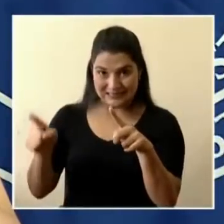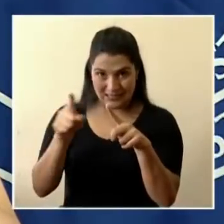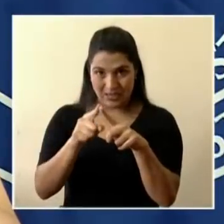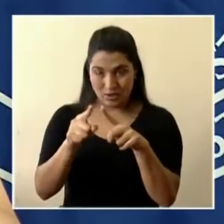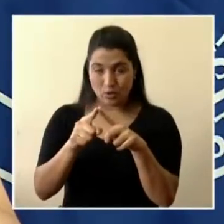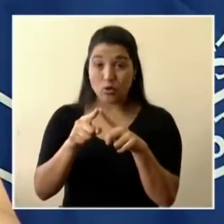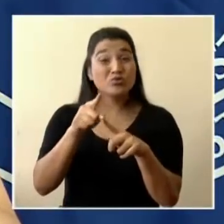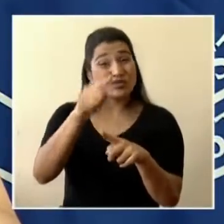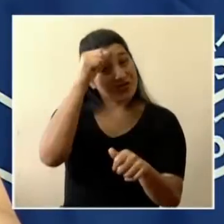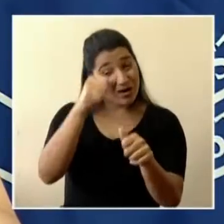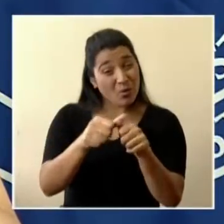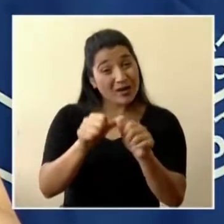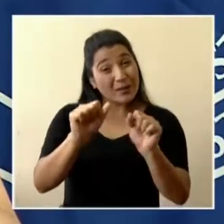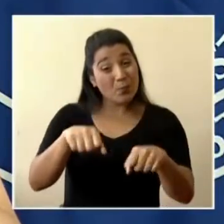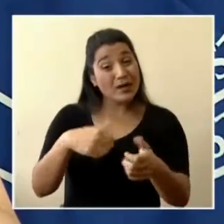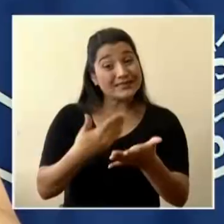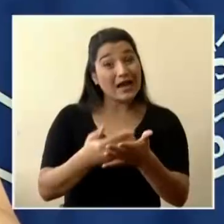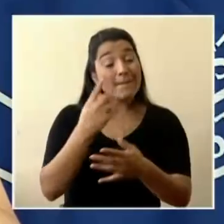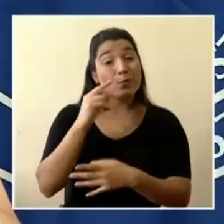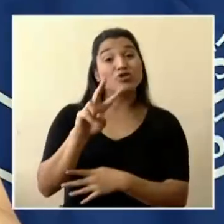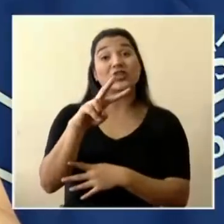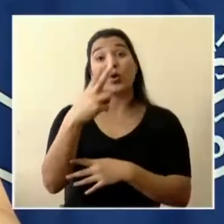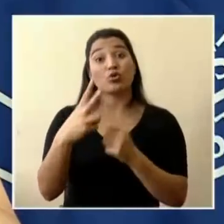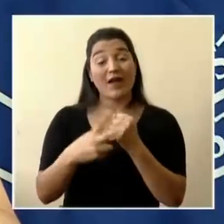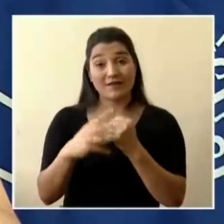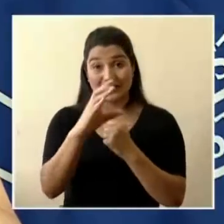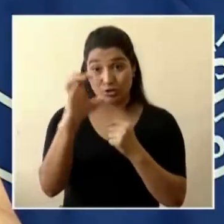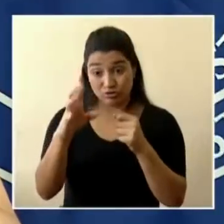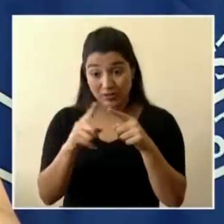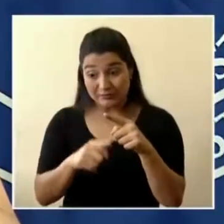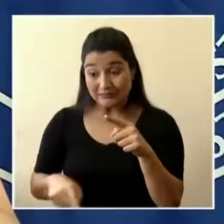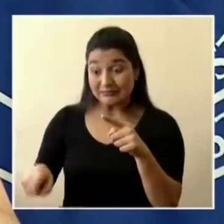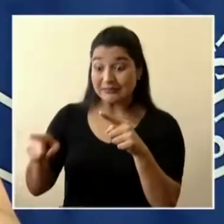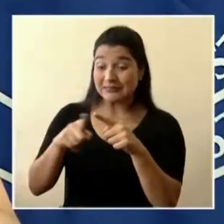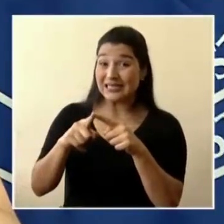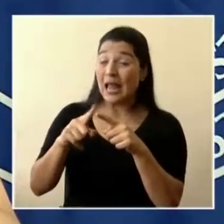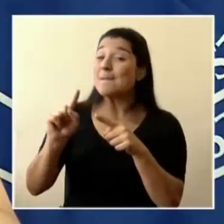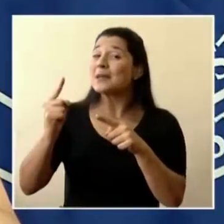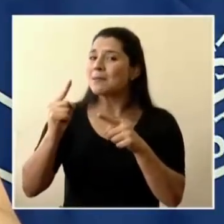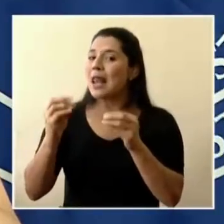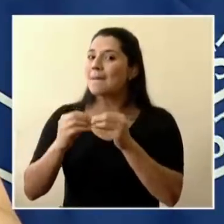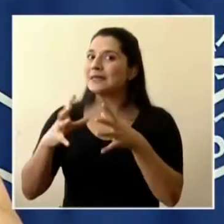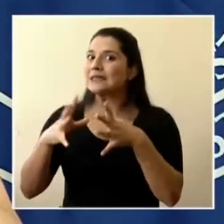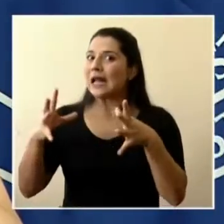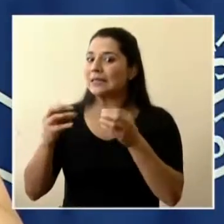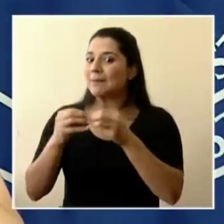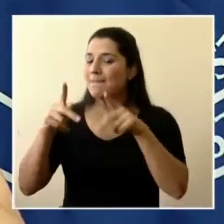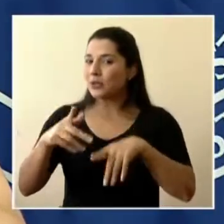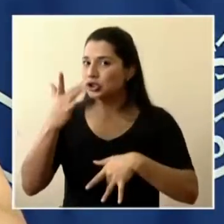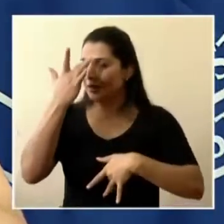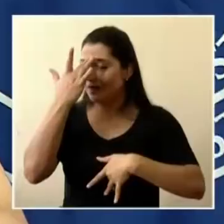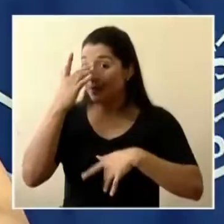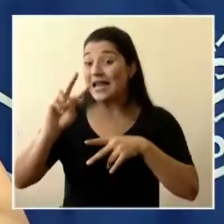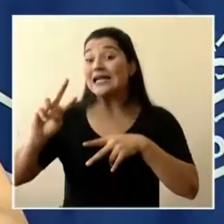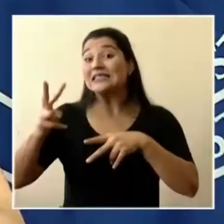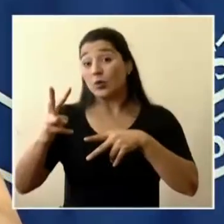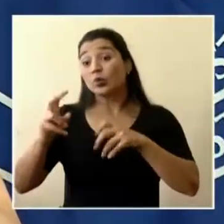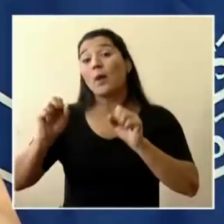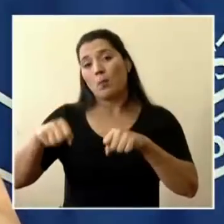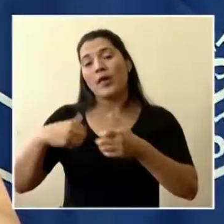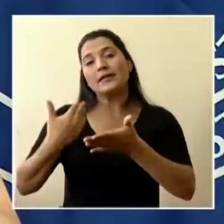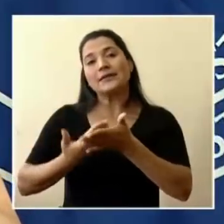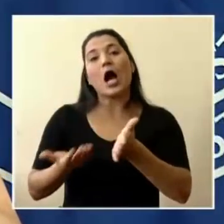olas secundarias, que generalmente la primera tiende a ser la más grande, pero sí pueden haber algunos